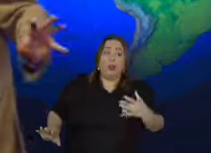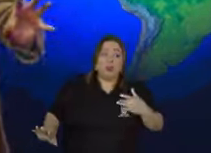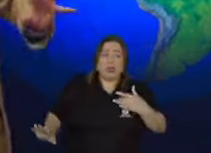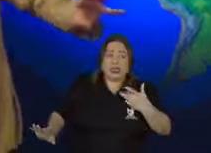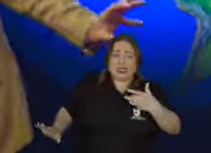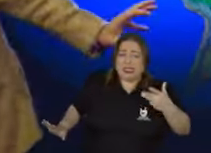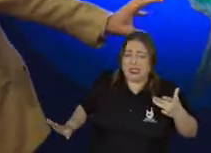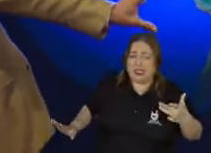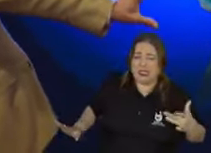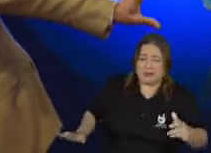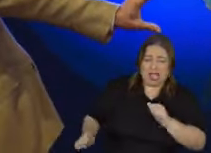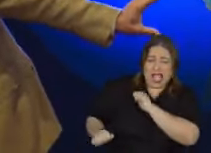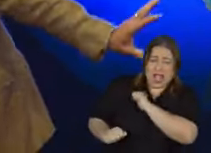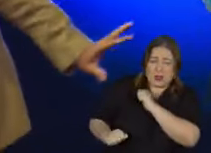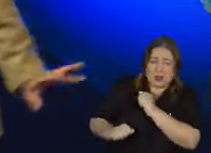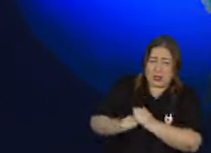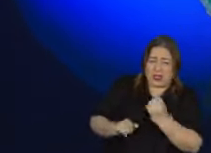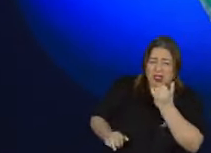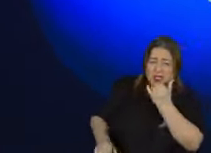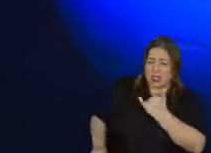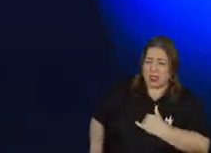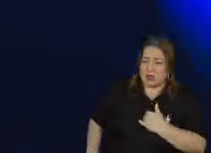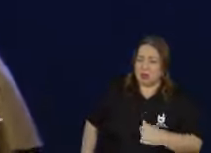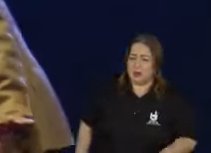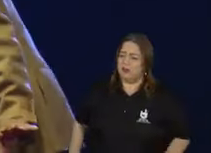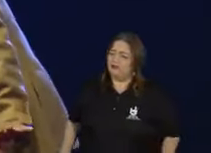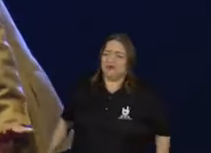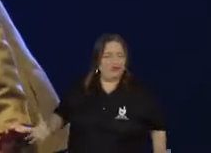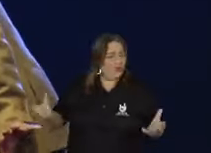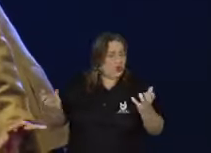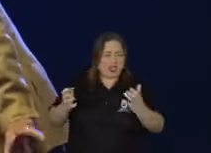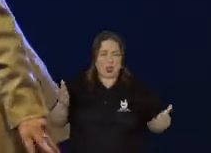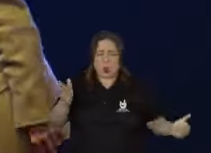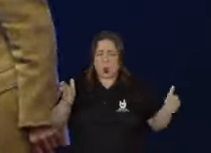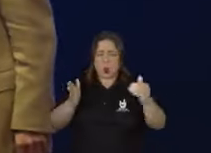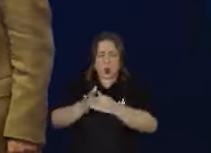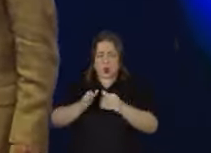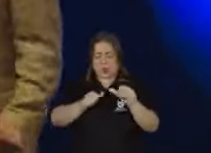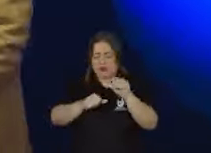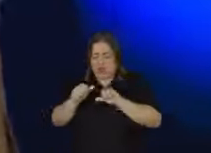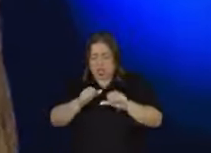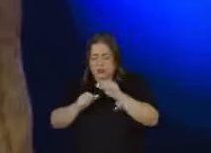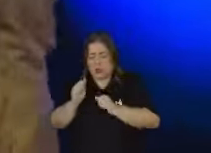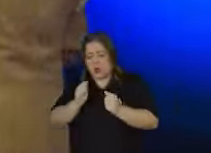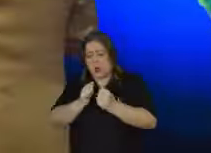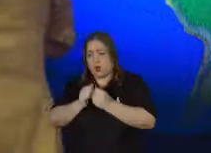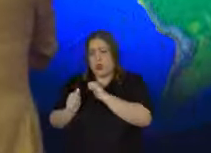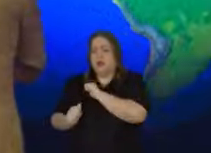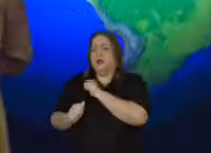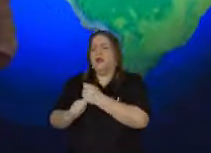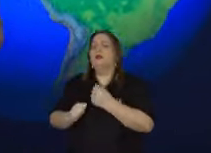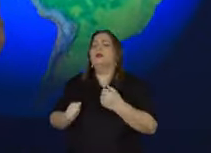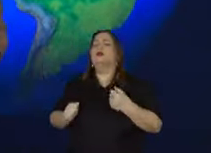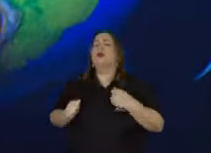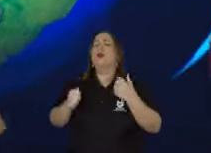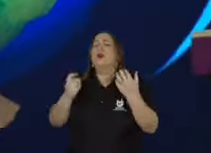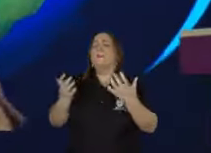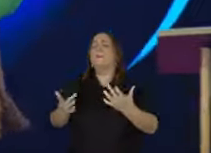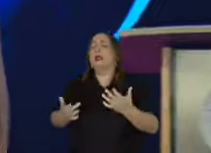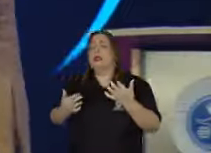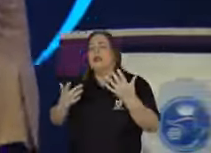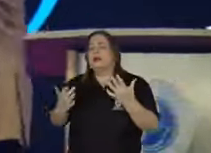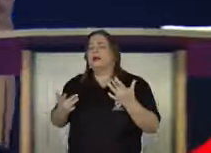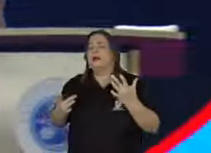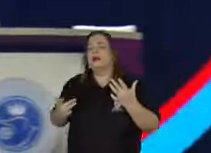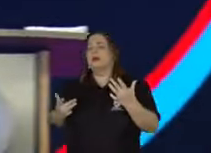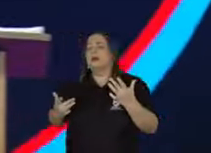cuando la autoridad me falló, entonces no quiero volver a relacionarme con la autoridad. estoy esperando que me fallen, estoy